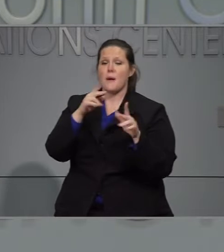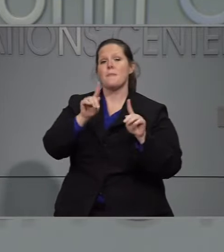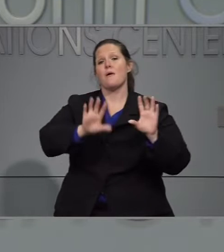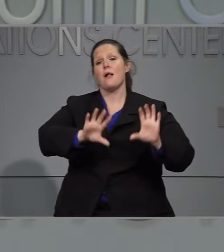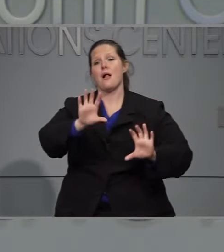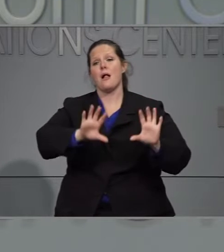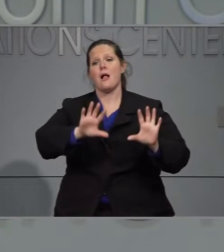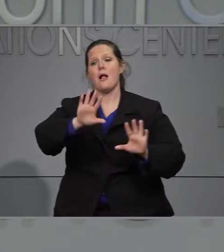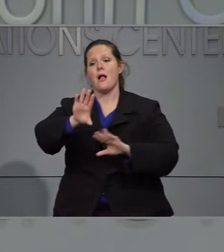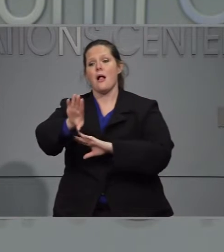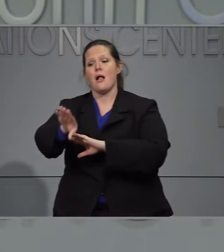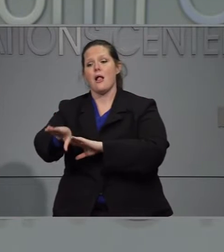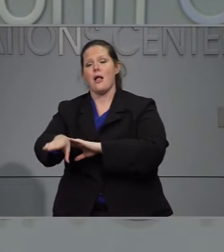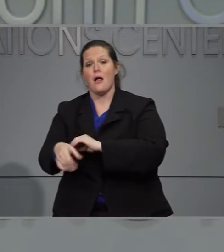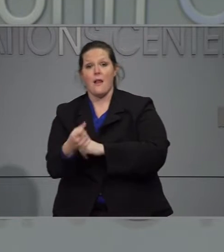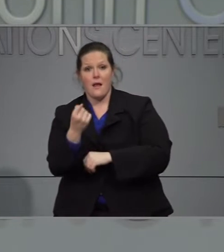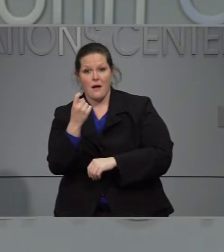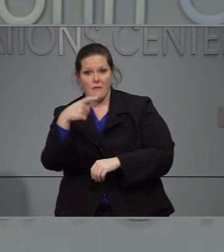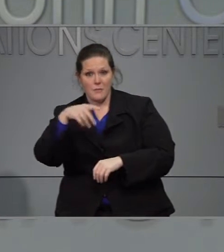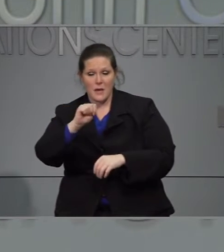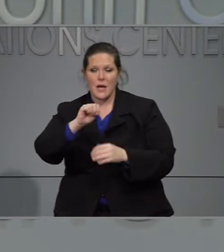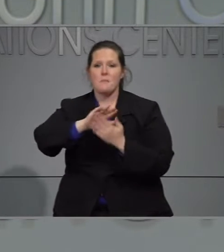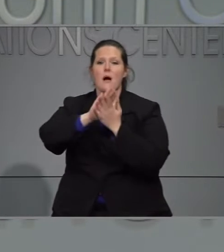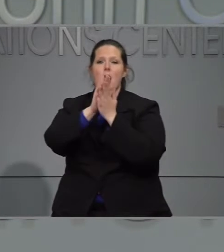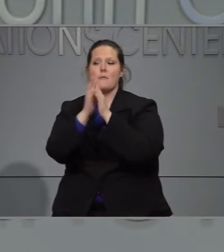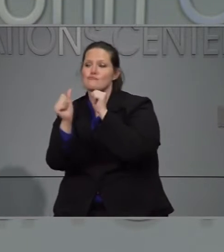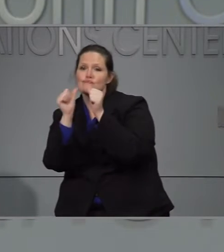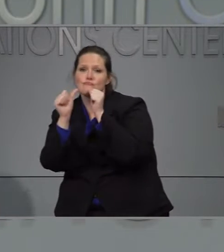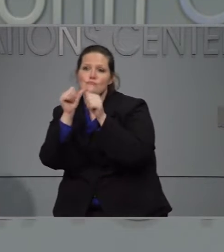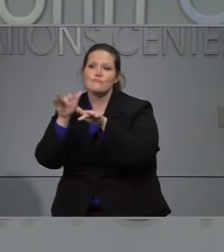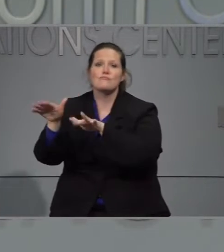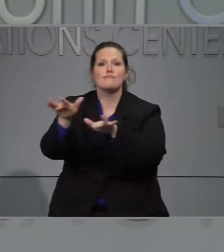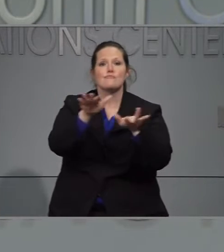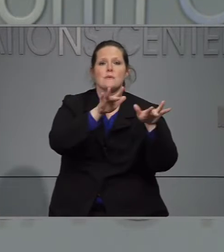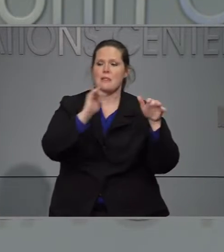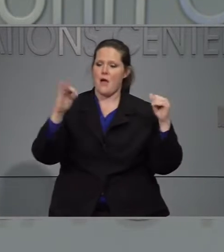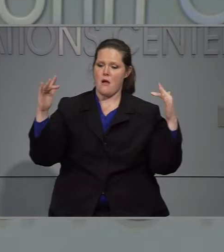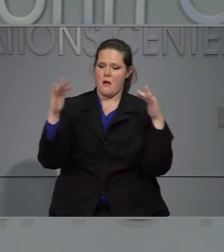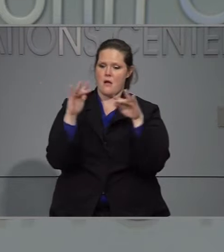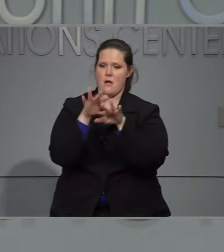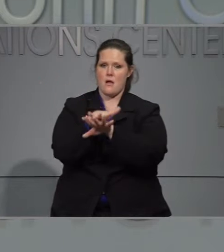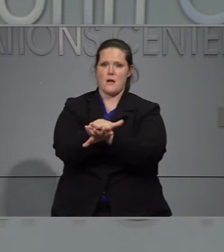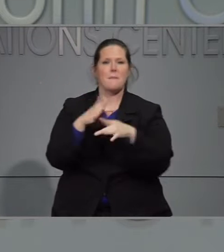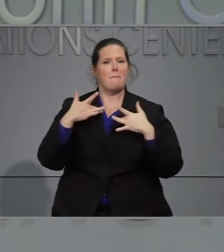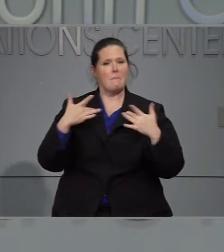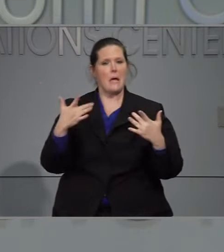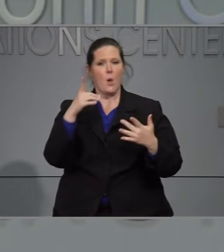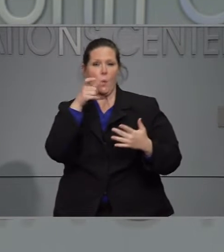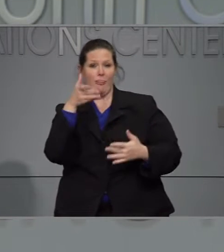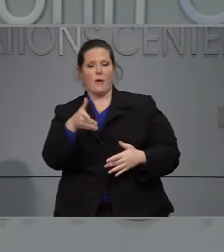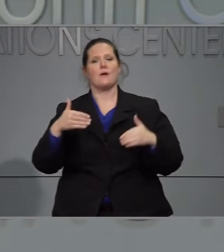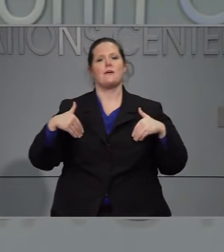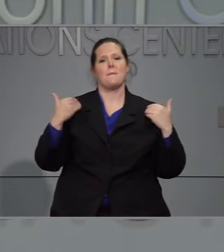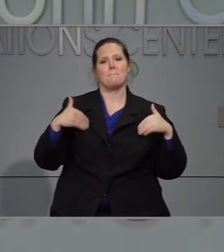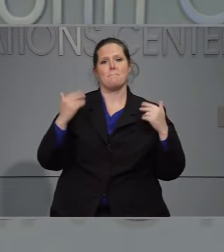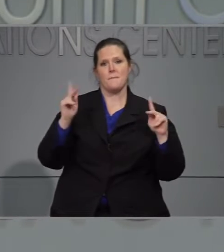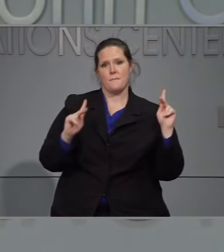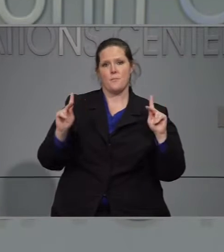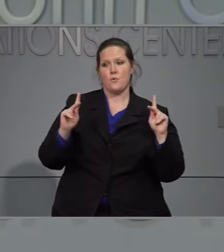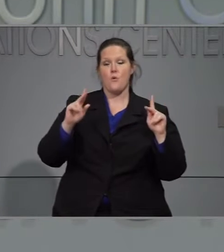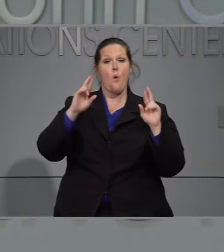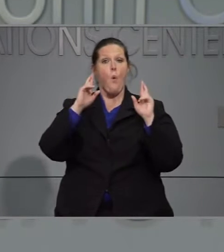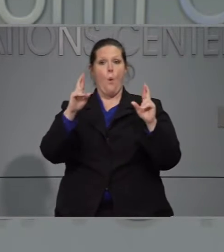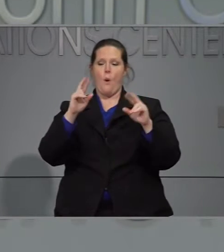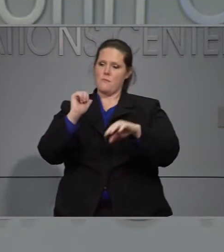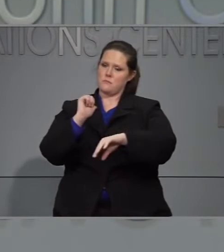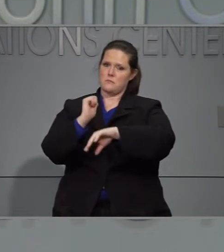hora. Y así tenemos la esperanza que con esta nueva regla se reducirán los casos, especialmente entre los jóvenes.